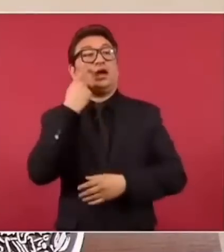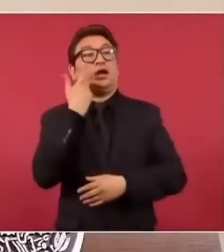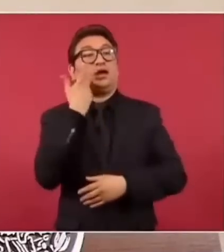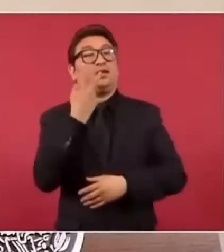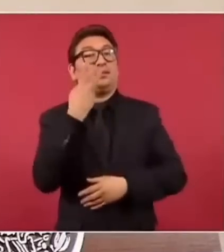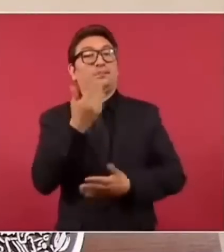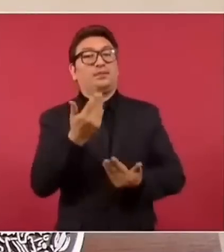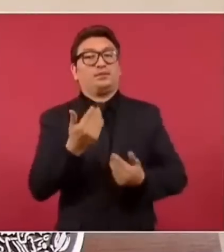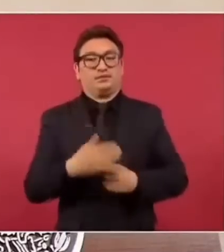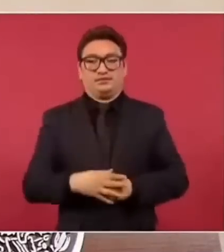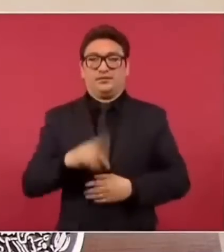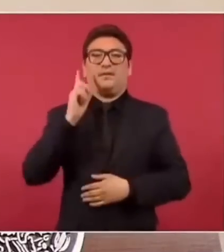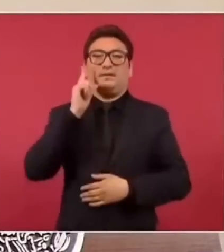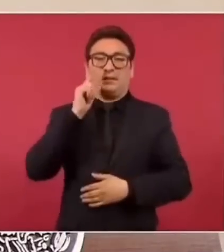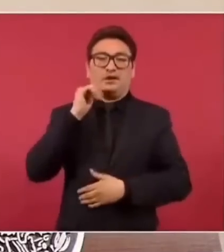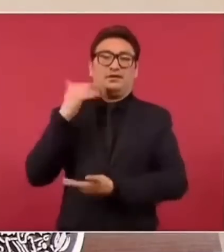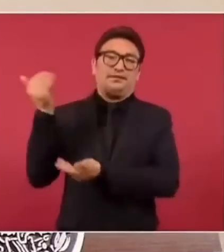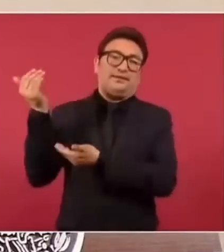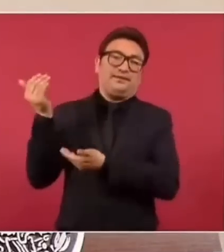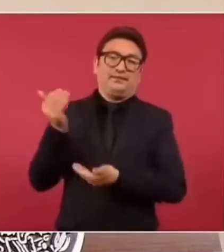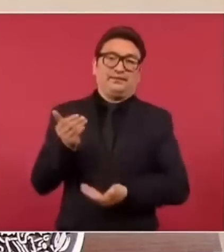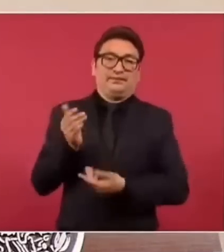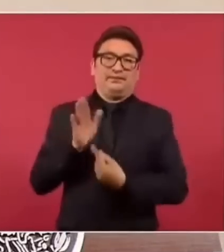Ya la voy a traer mañana. O